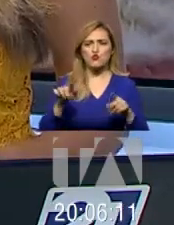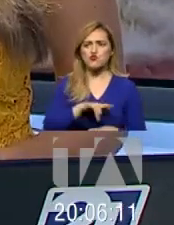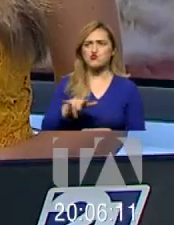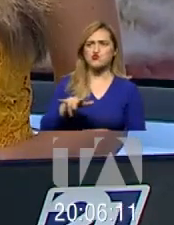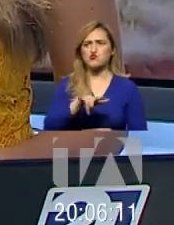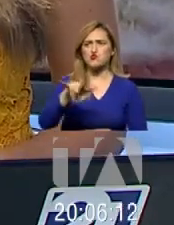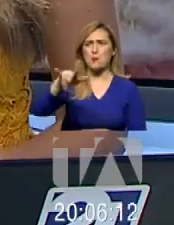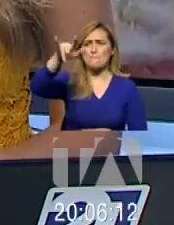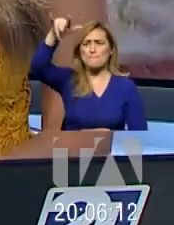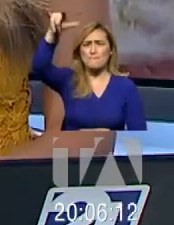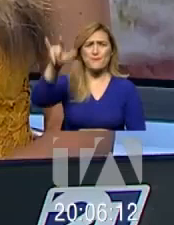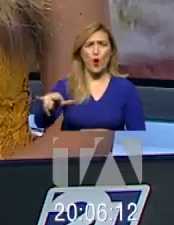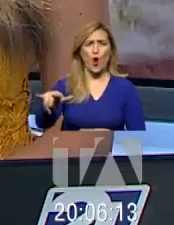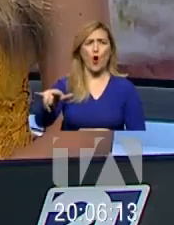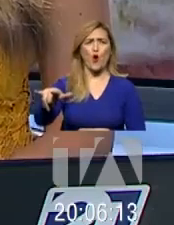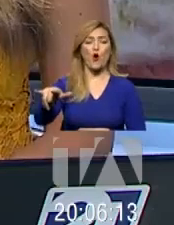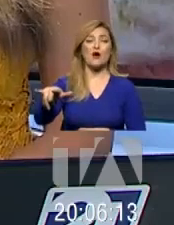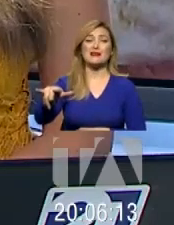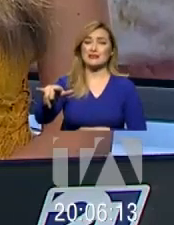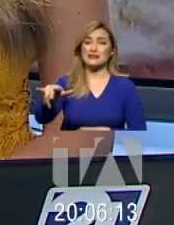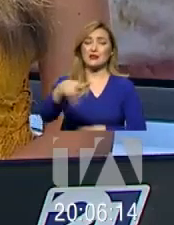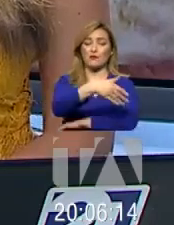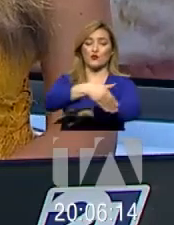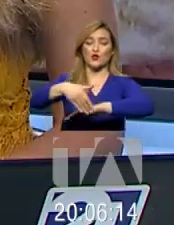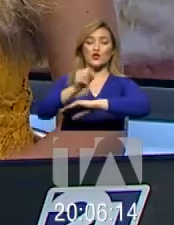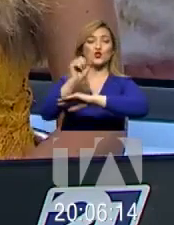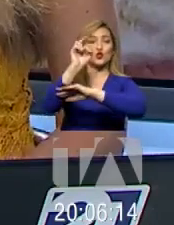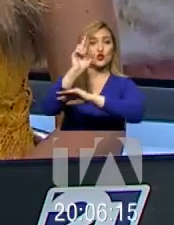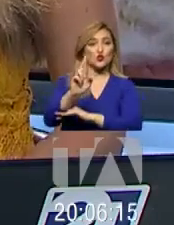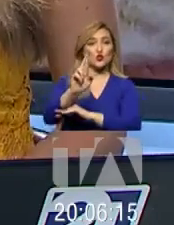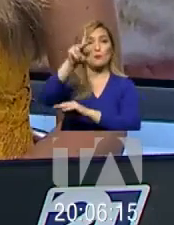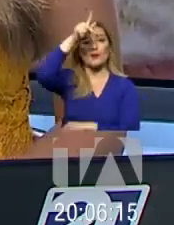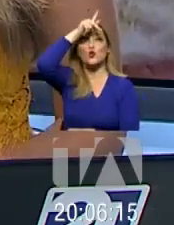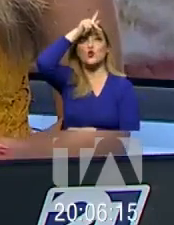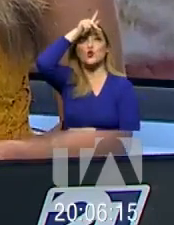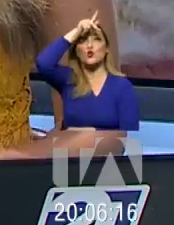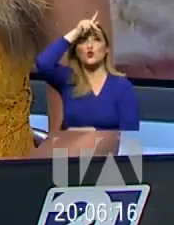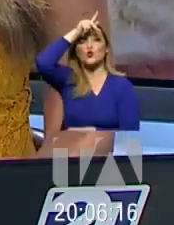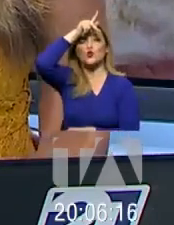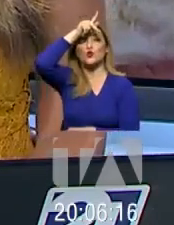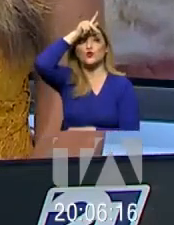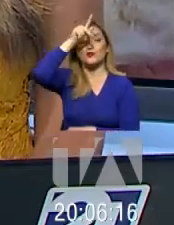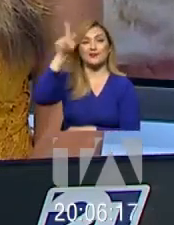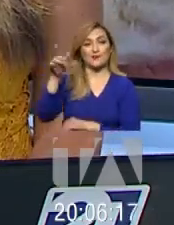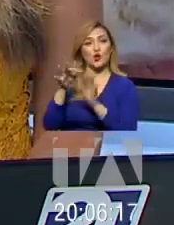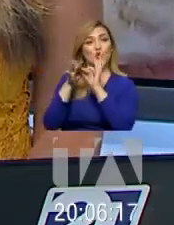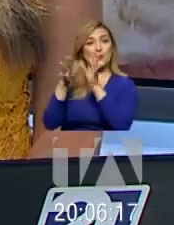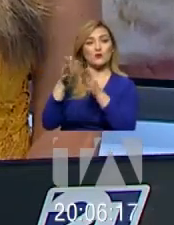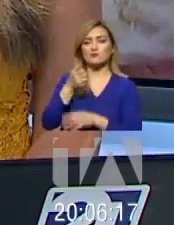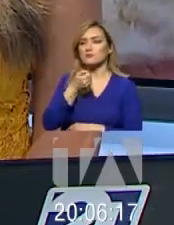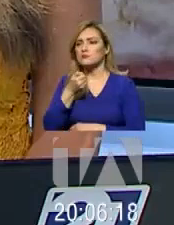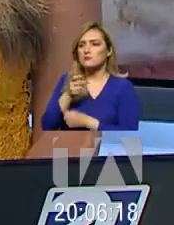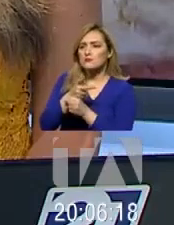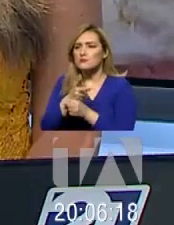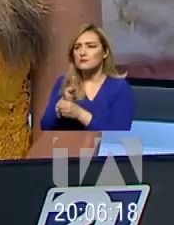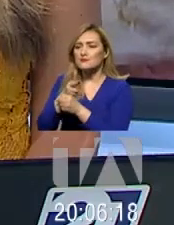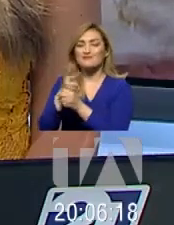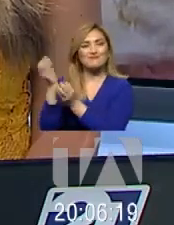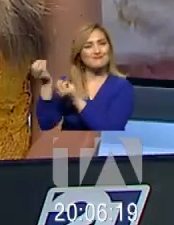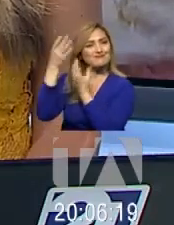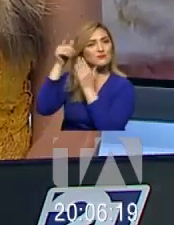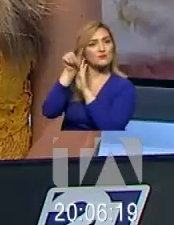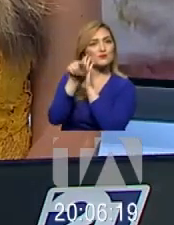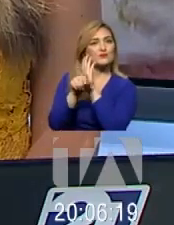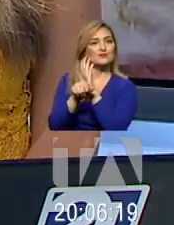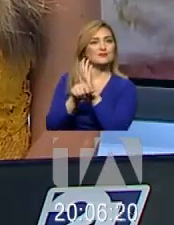El siniestro se dio a pocos kilómetros de la frontera sur, en zona peruana. Carlos Acoto se trasladó hasta el sitio del accidente y nos tiene todos